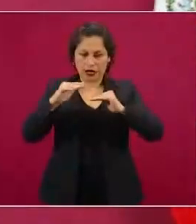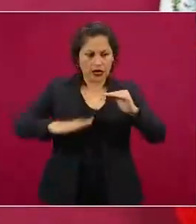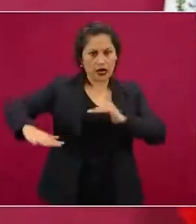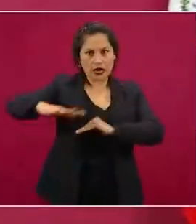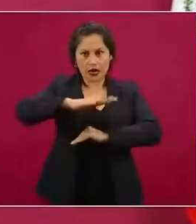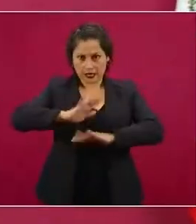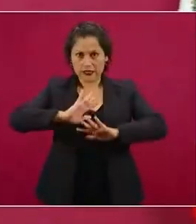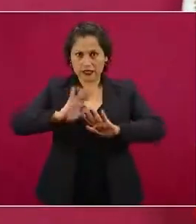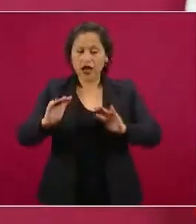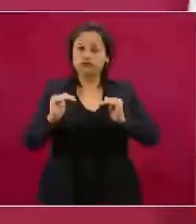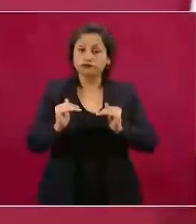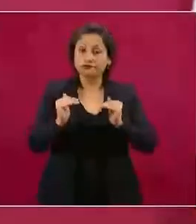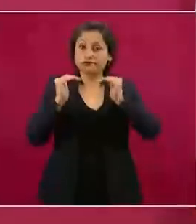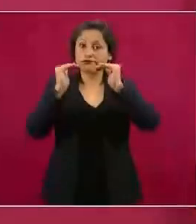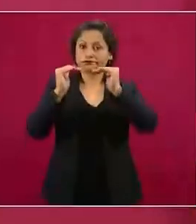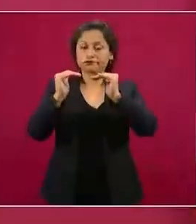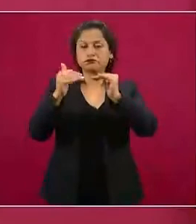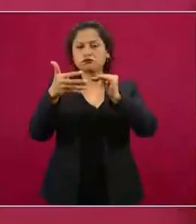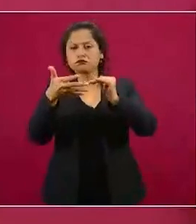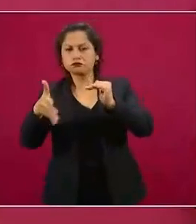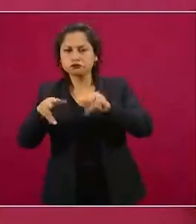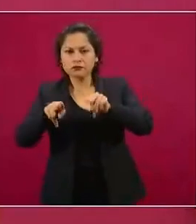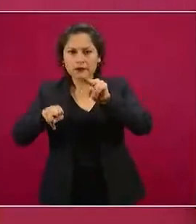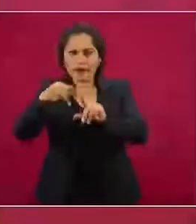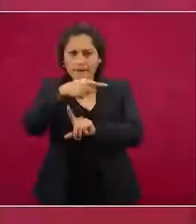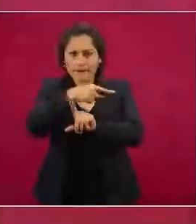baja, clase media media, clase media alta,